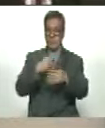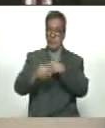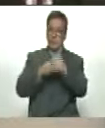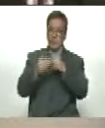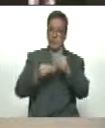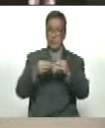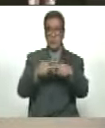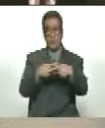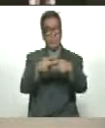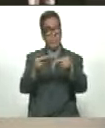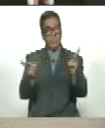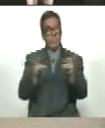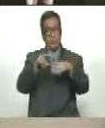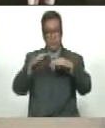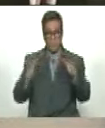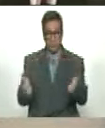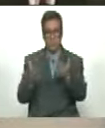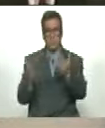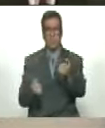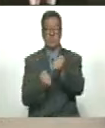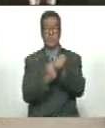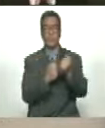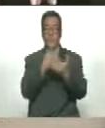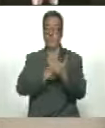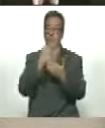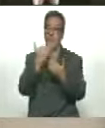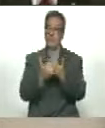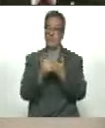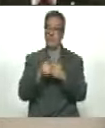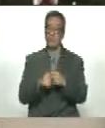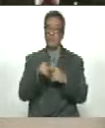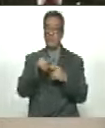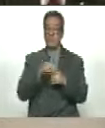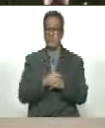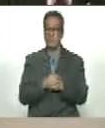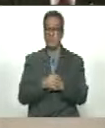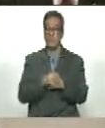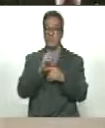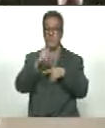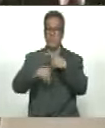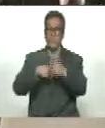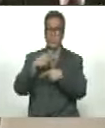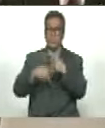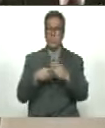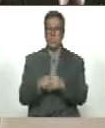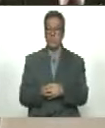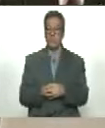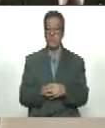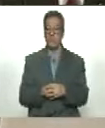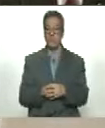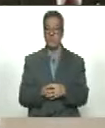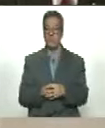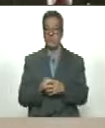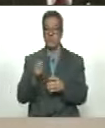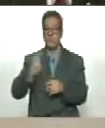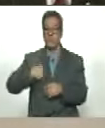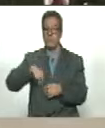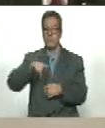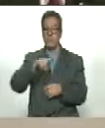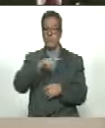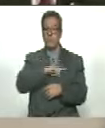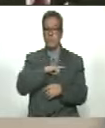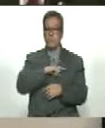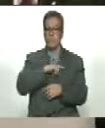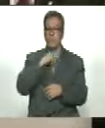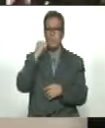gestión pública y para impulsar cualquier plan de desarrollo. Y nosotros estamos